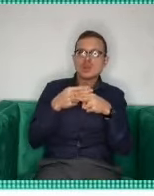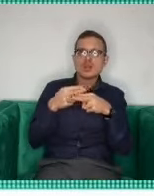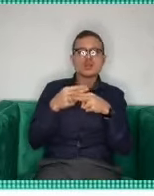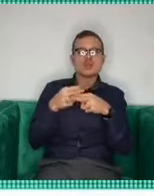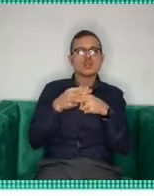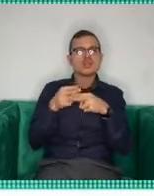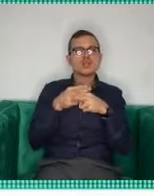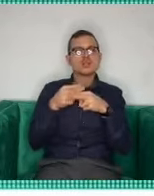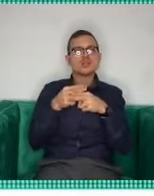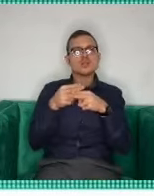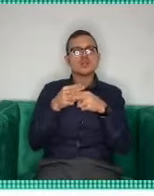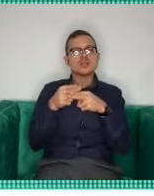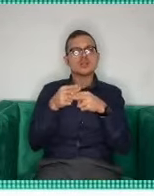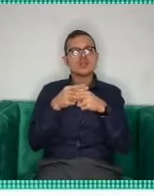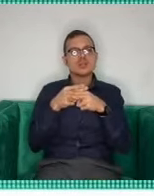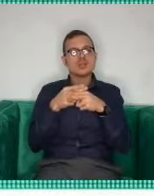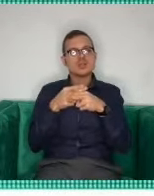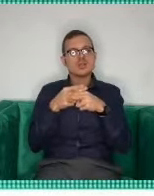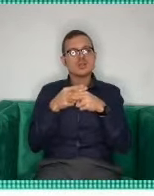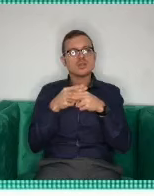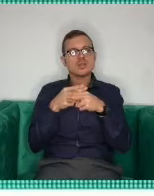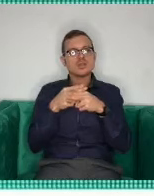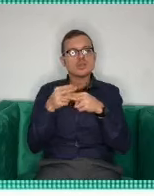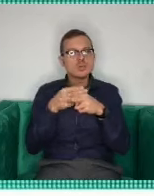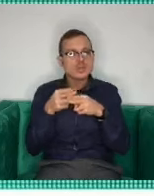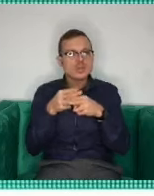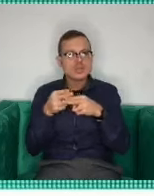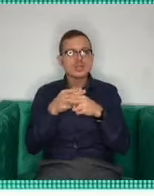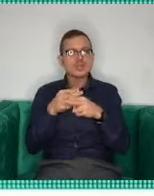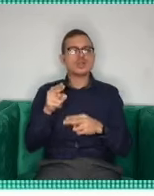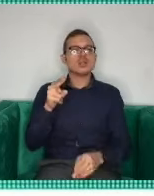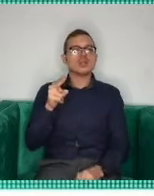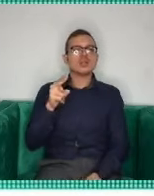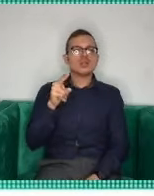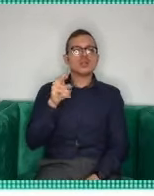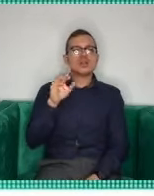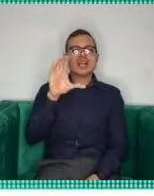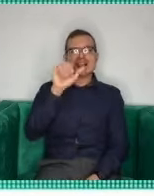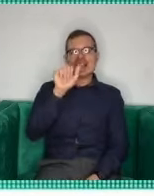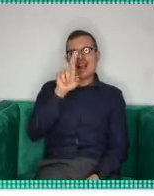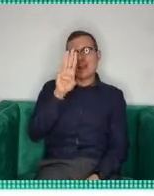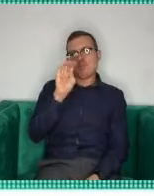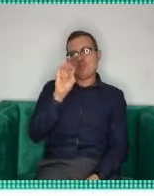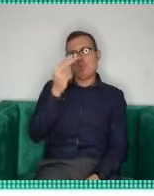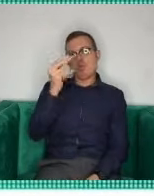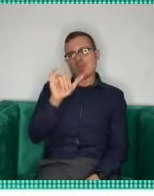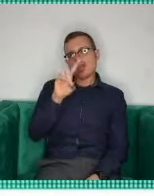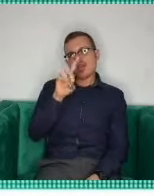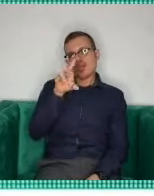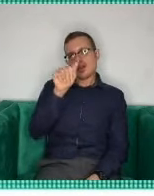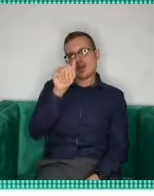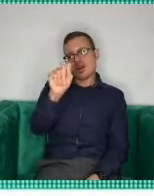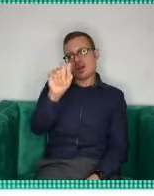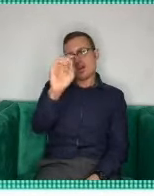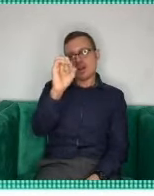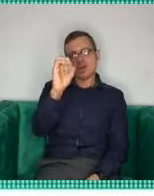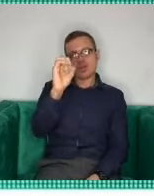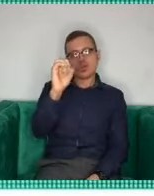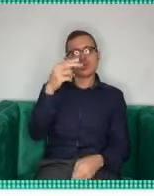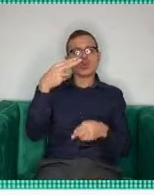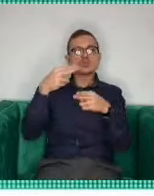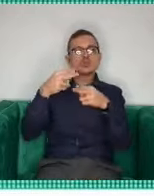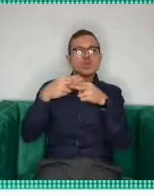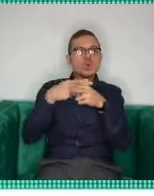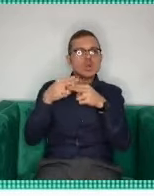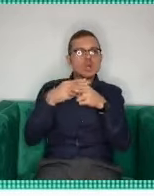minimizar de esa porción de carbohidrato calculada y comerse ese poquito de chocolate o de dulce.